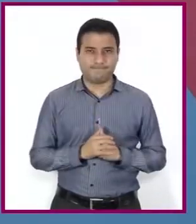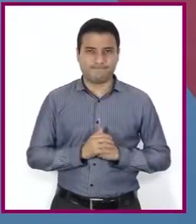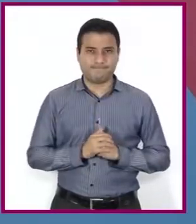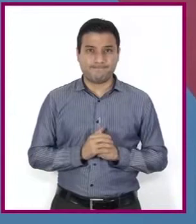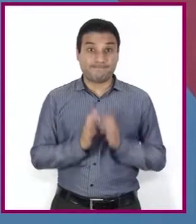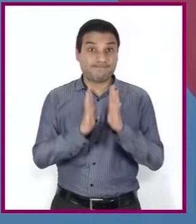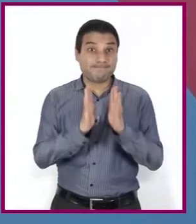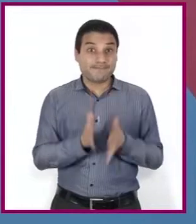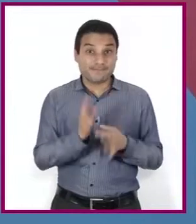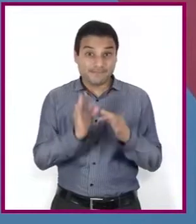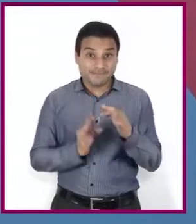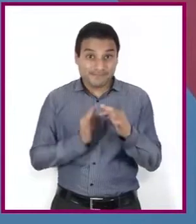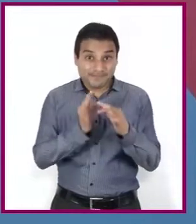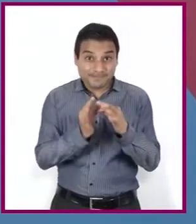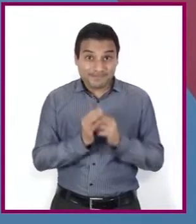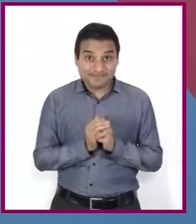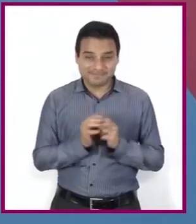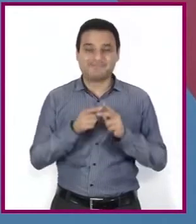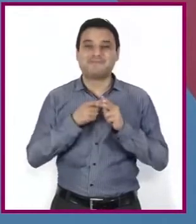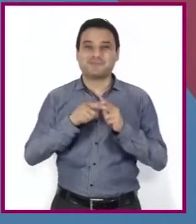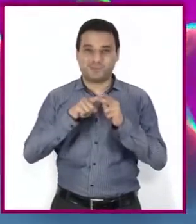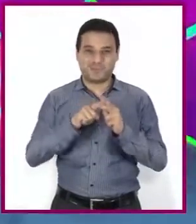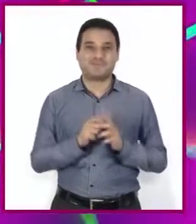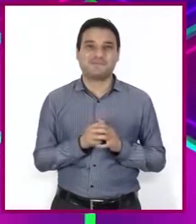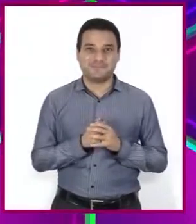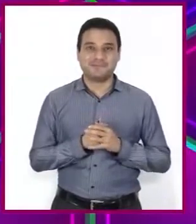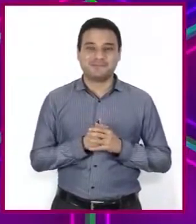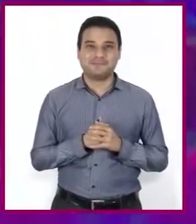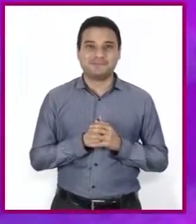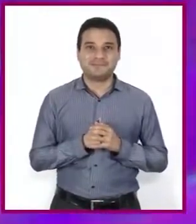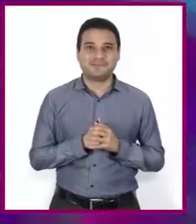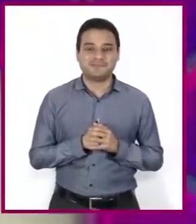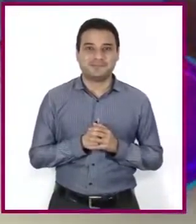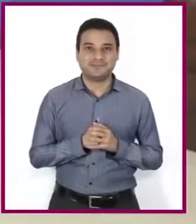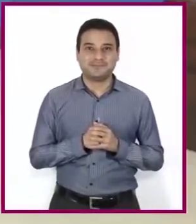¿Están listas y listos? Comencemos.